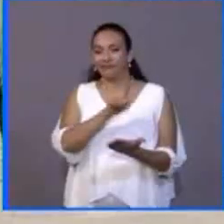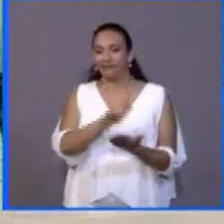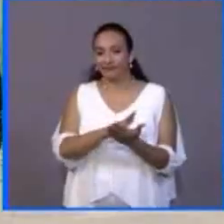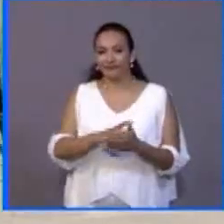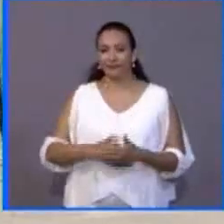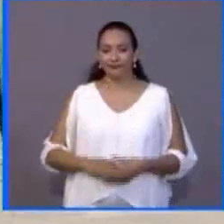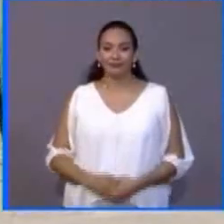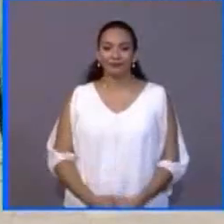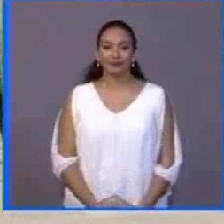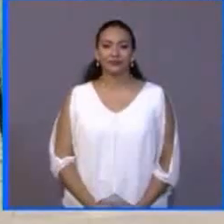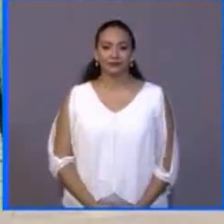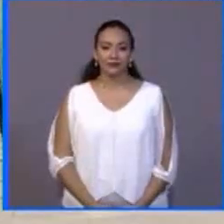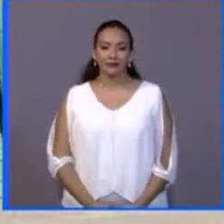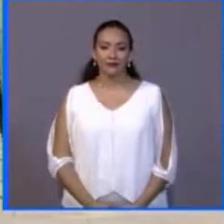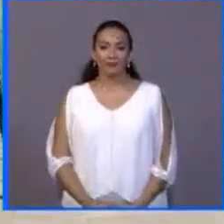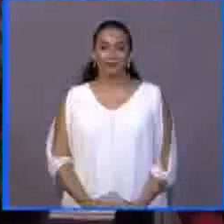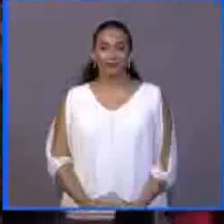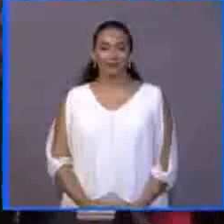invalidante.